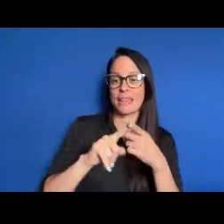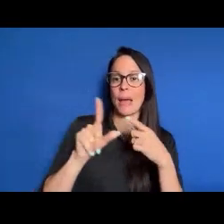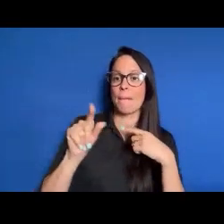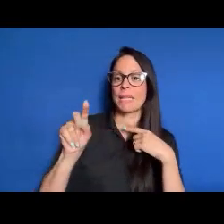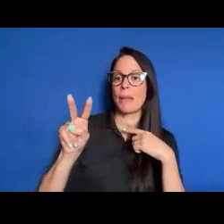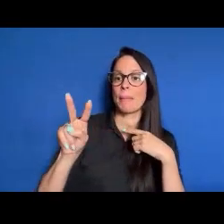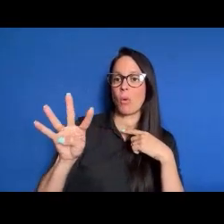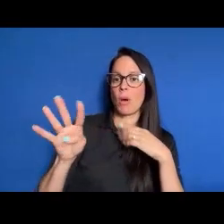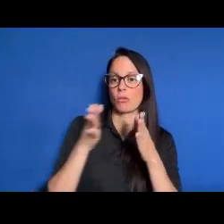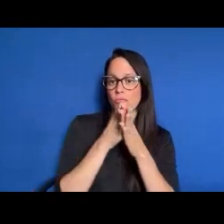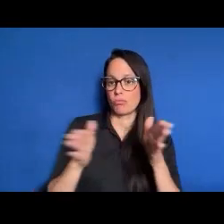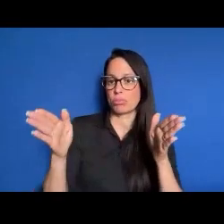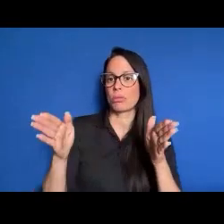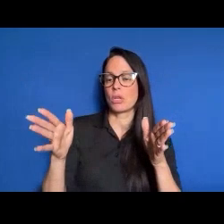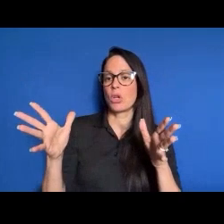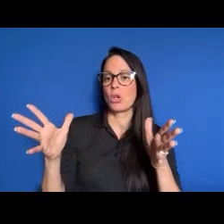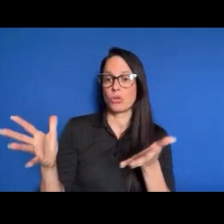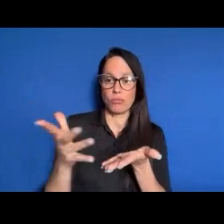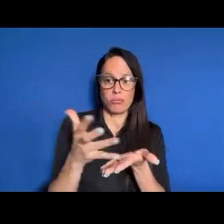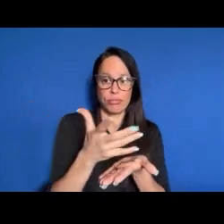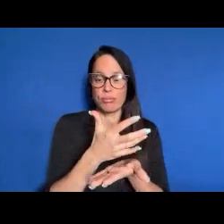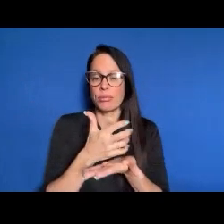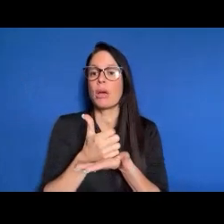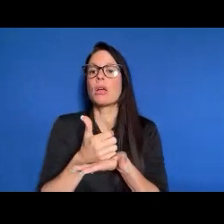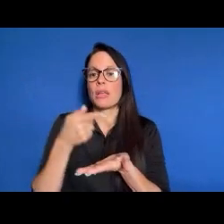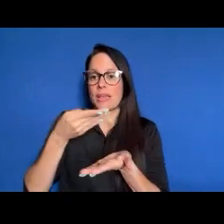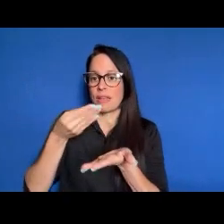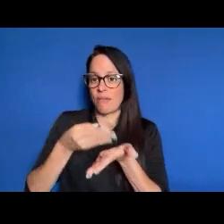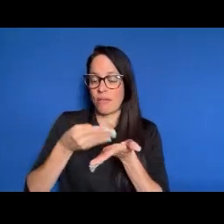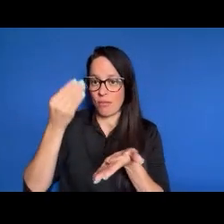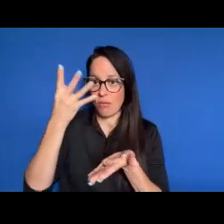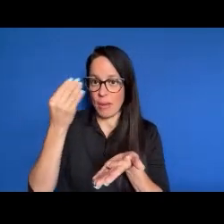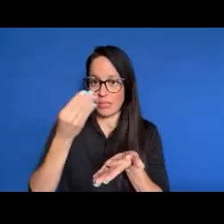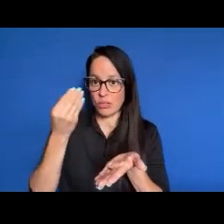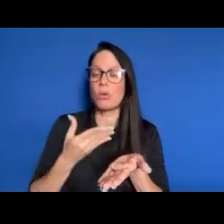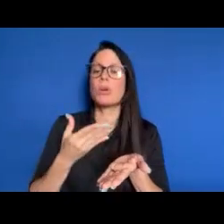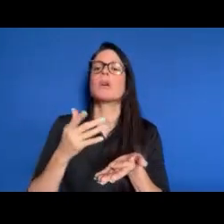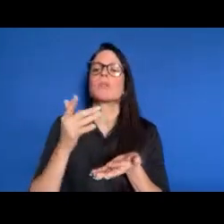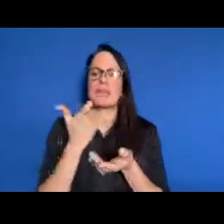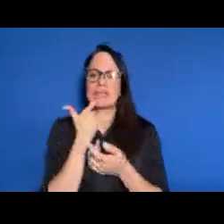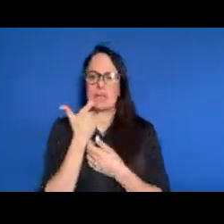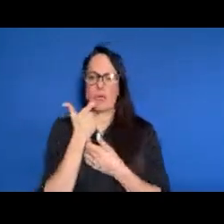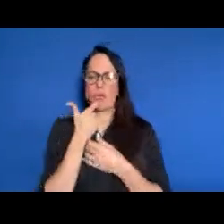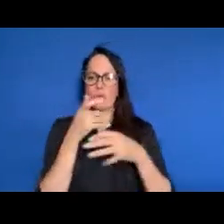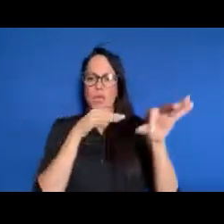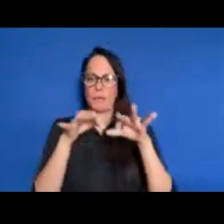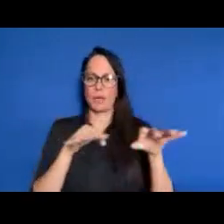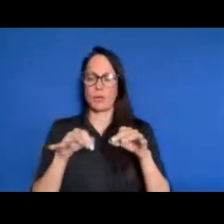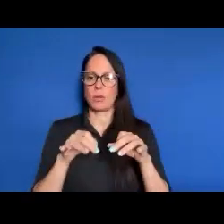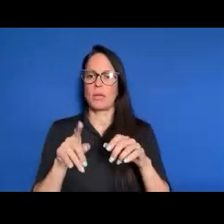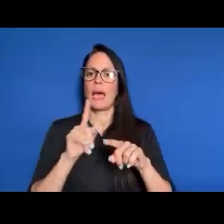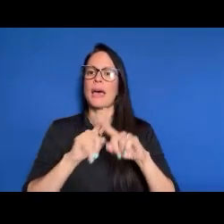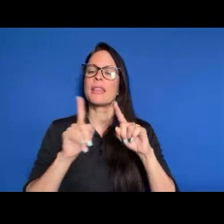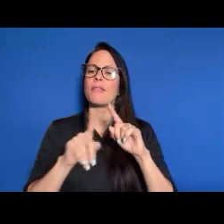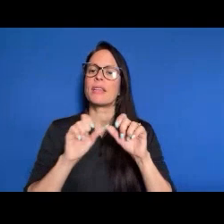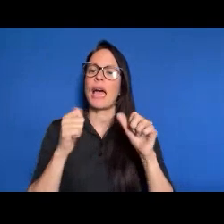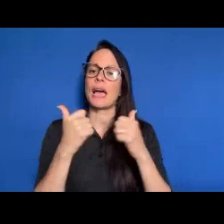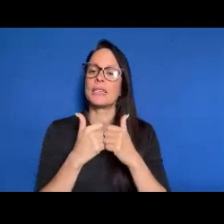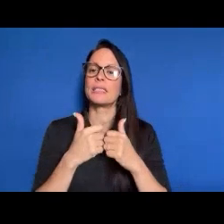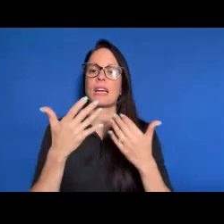la conversación que teníamos, la que ustedes estaban planteando hace unos minutos. Hay varios municipios que llaman bastante la atención, como lo